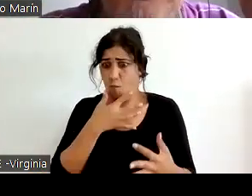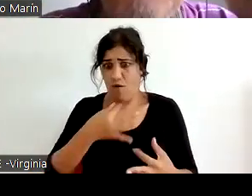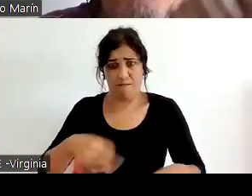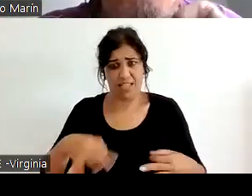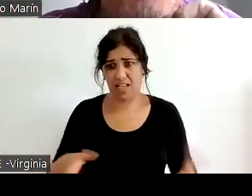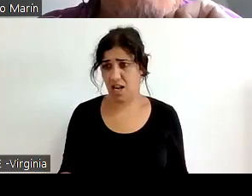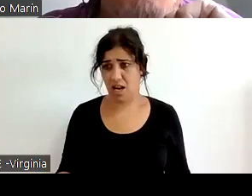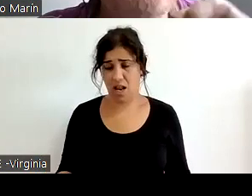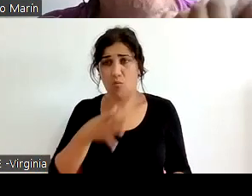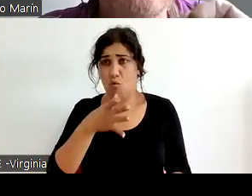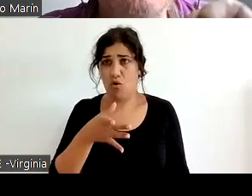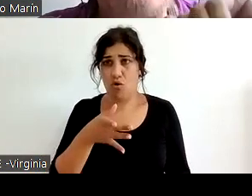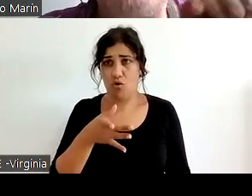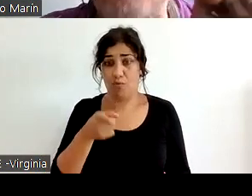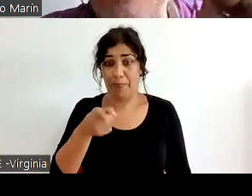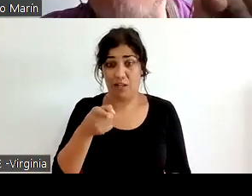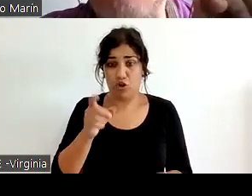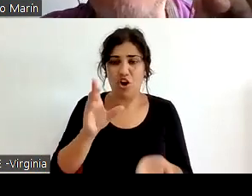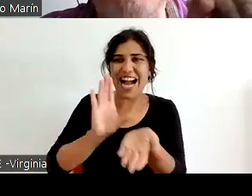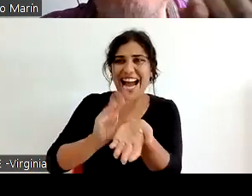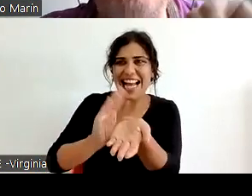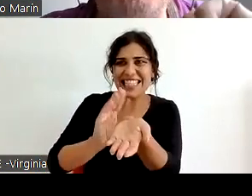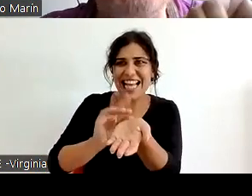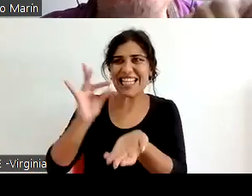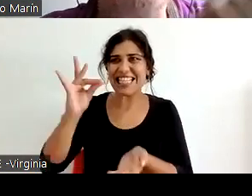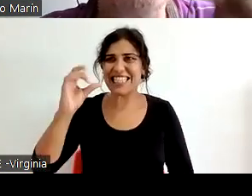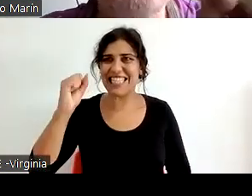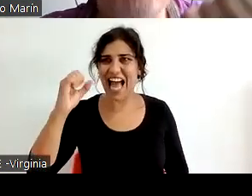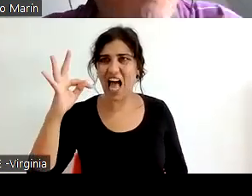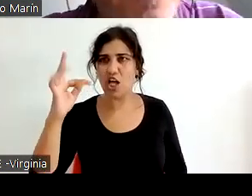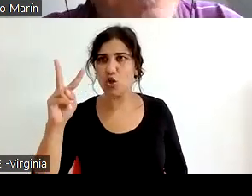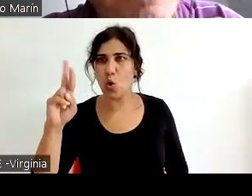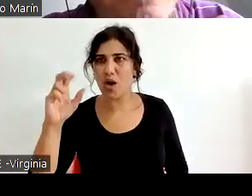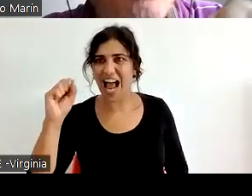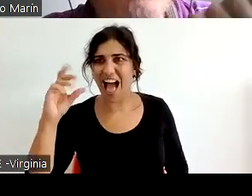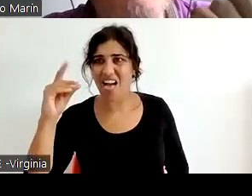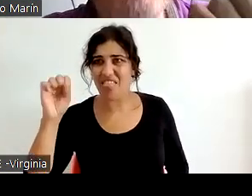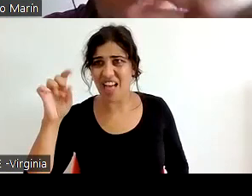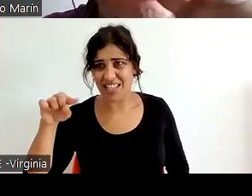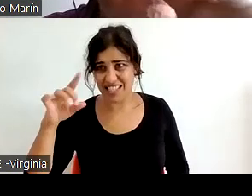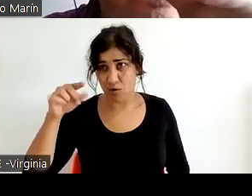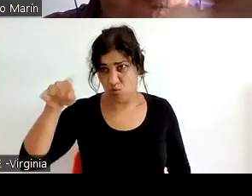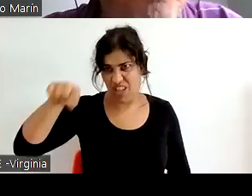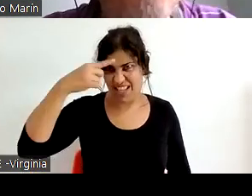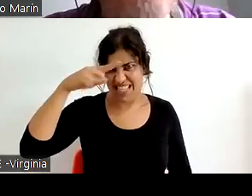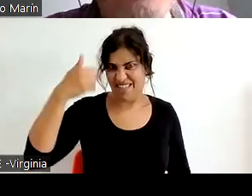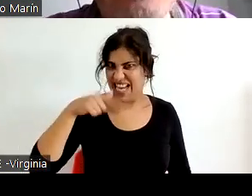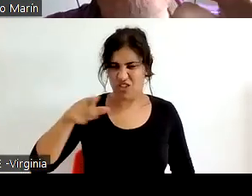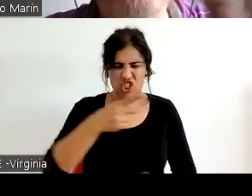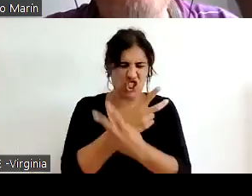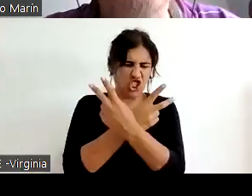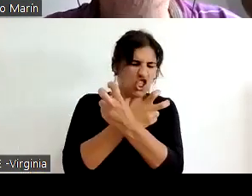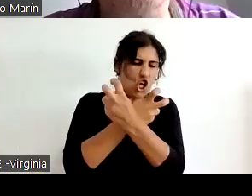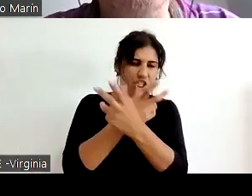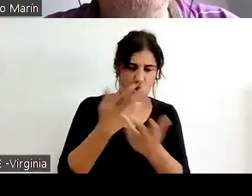conservantes que se utilizan en estos alimentos son grasas saturadas y sabéis que las grasas saturadas son muy dañinas en todos los